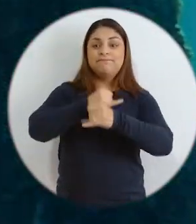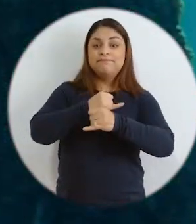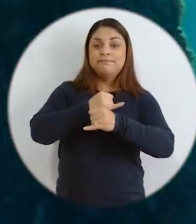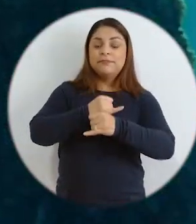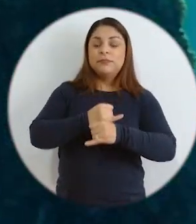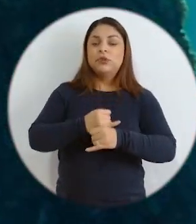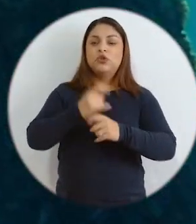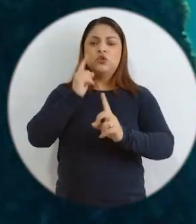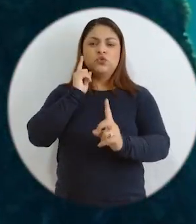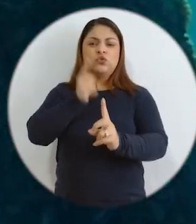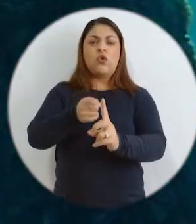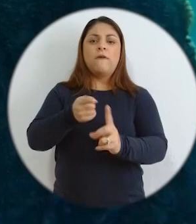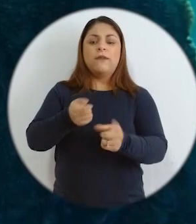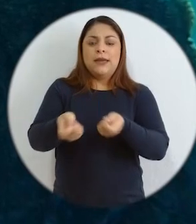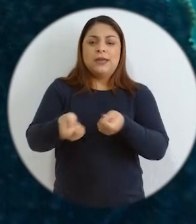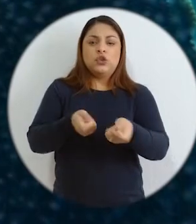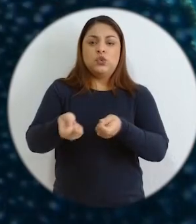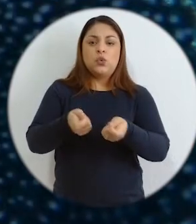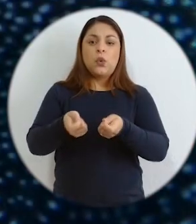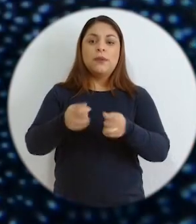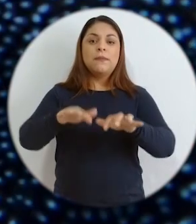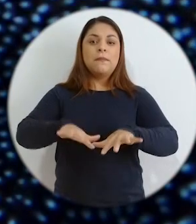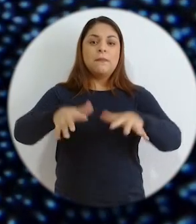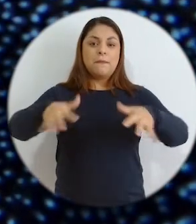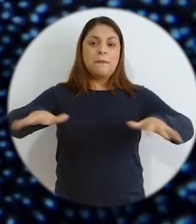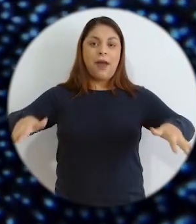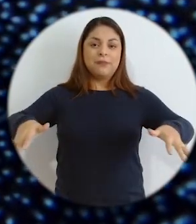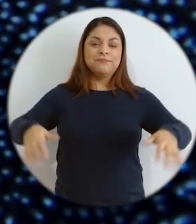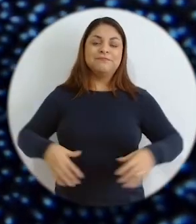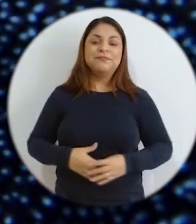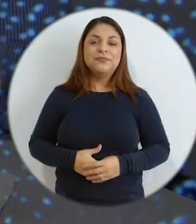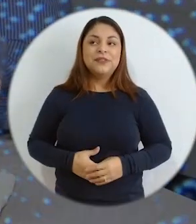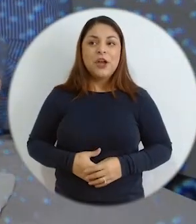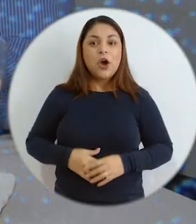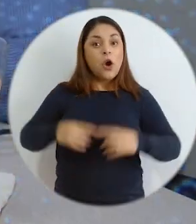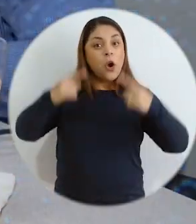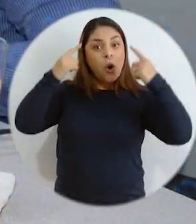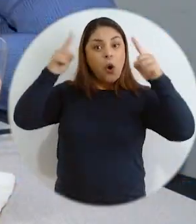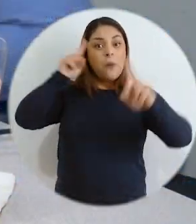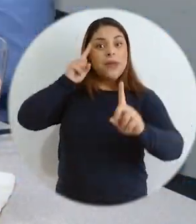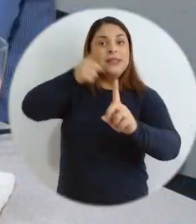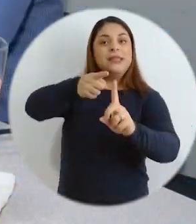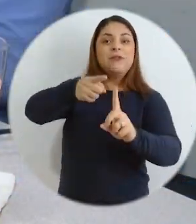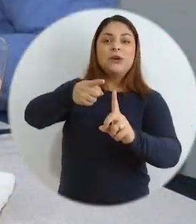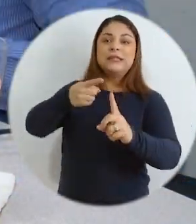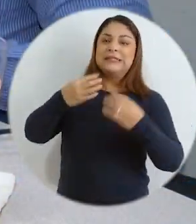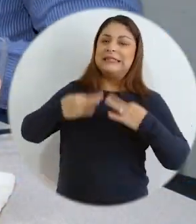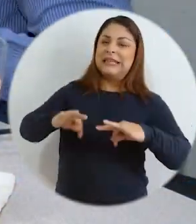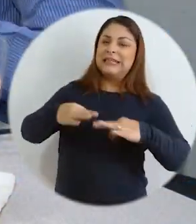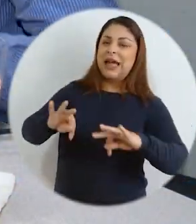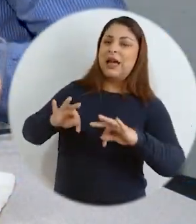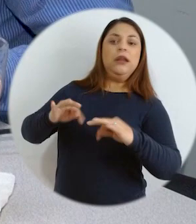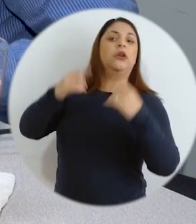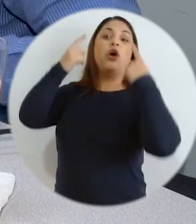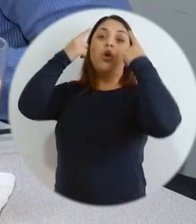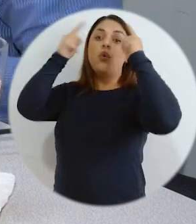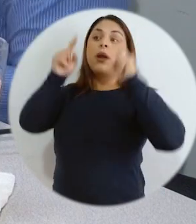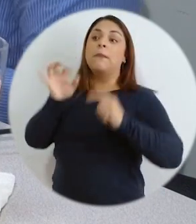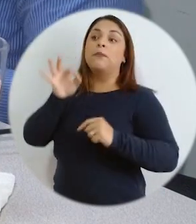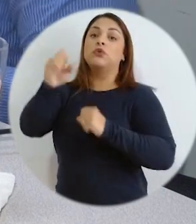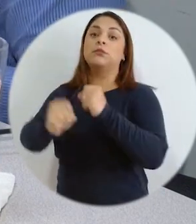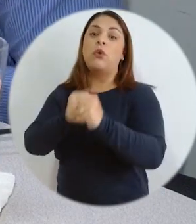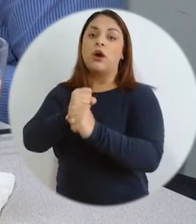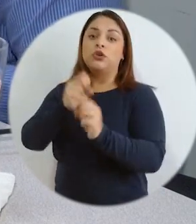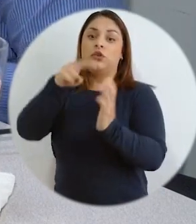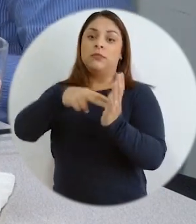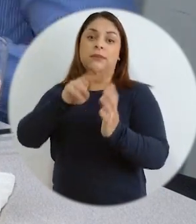política internacional, ¿verdad? De instrumentos internacionales sobre la gestión de los mares y el océano. El objetivo al final de cuentas es que logremos llegar al